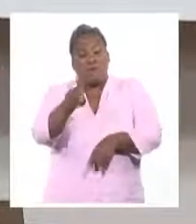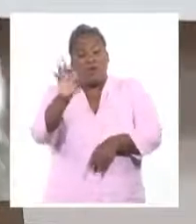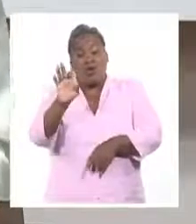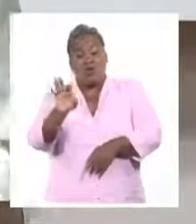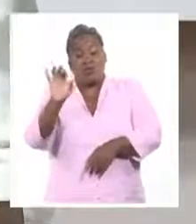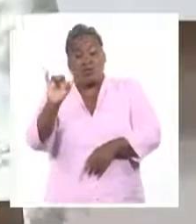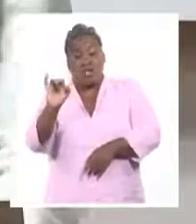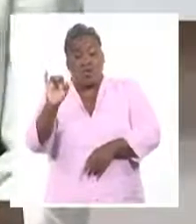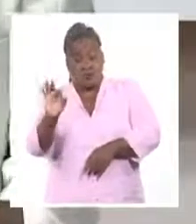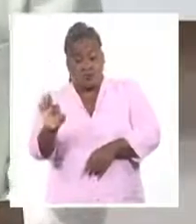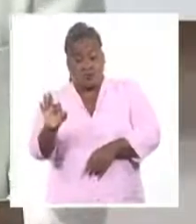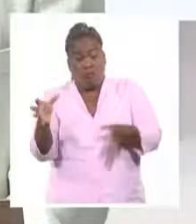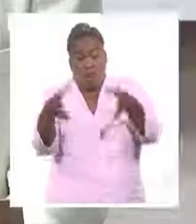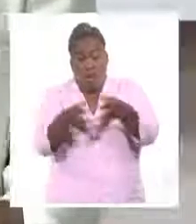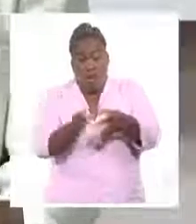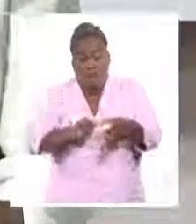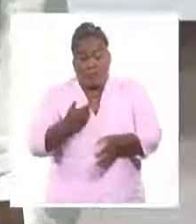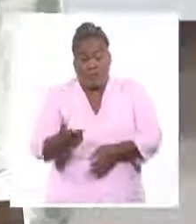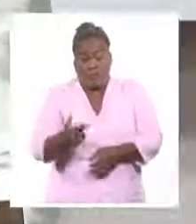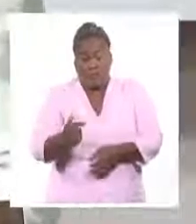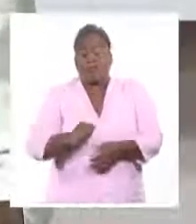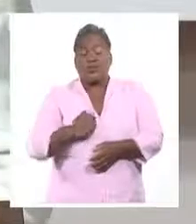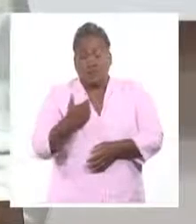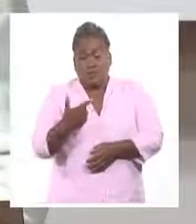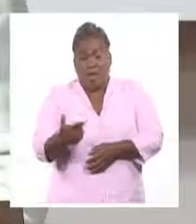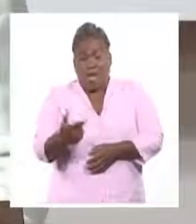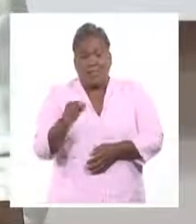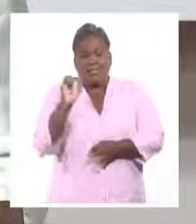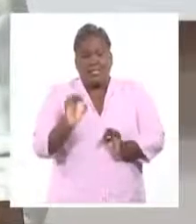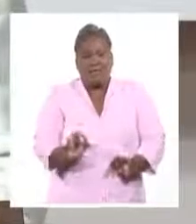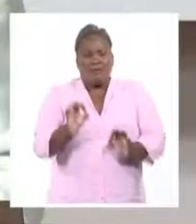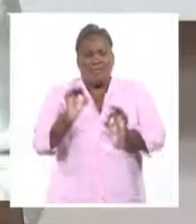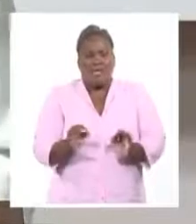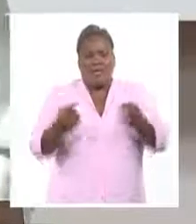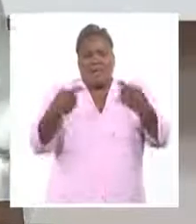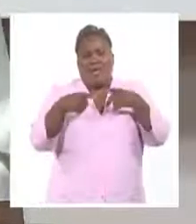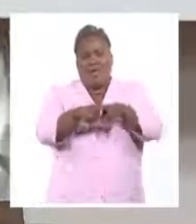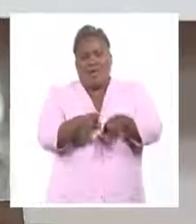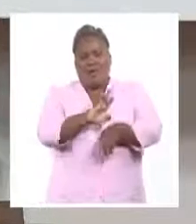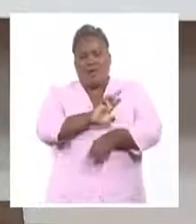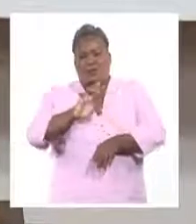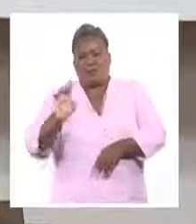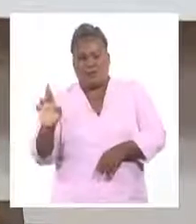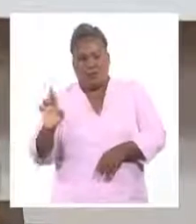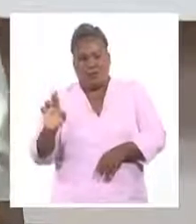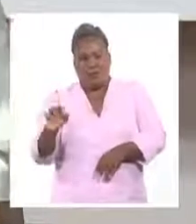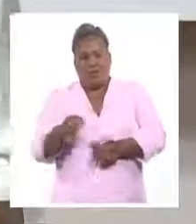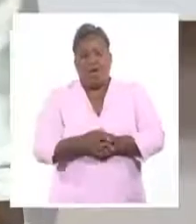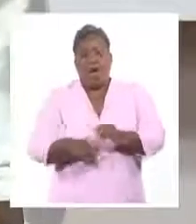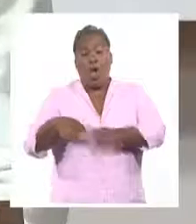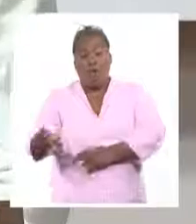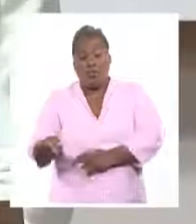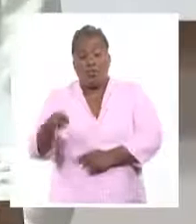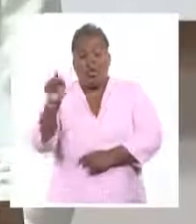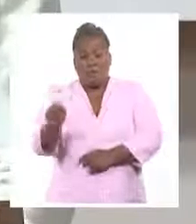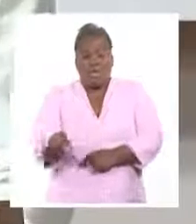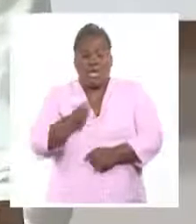Nuestra vanguardia artística y cultural se distingue por haber librado siempre una larga y profunda batalla contra la colonización